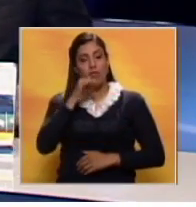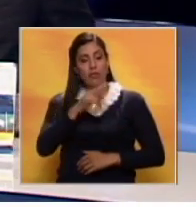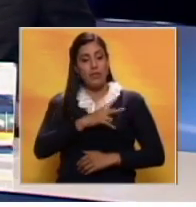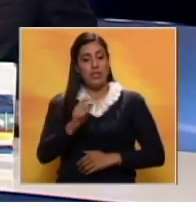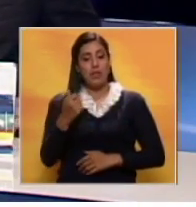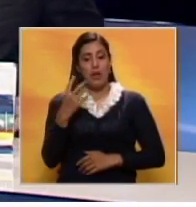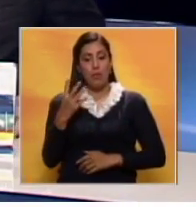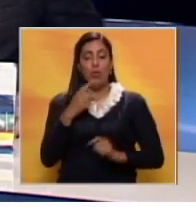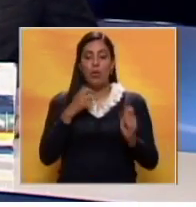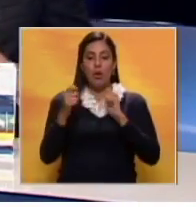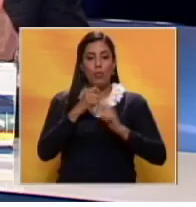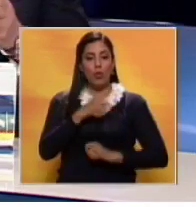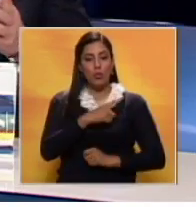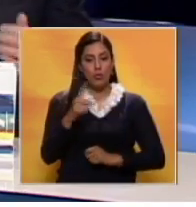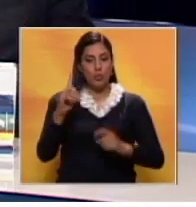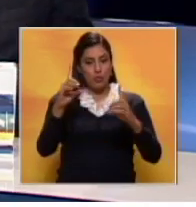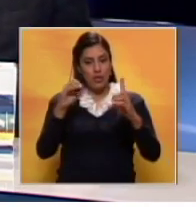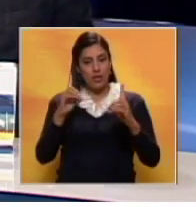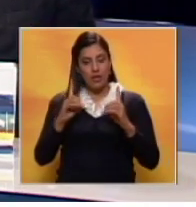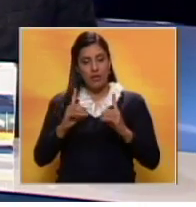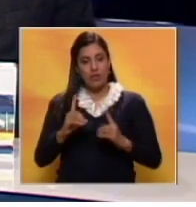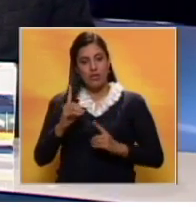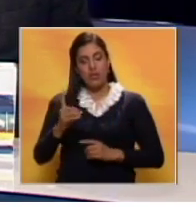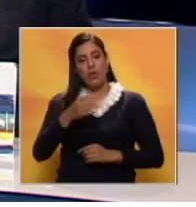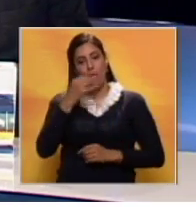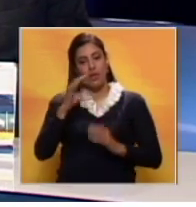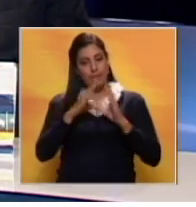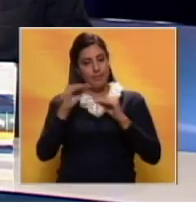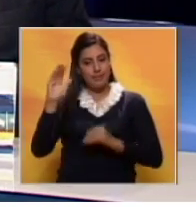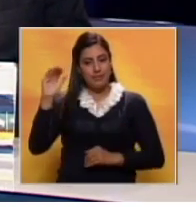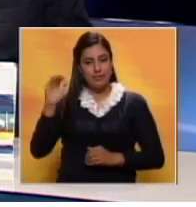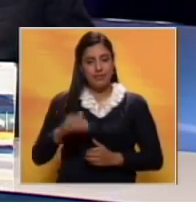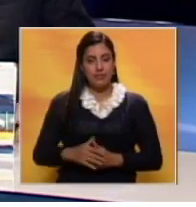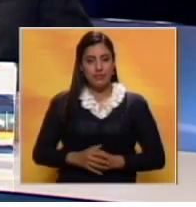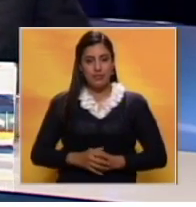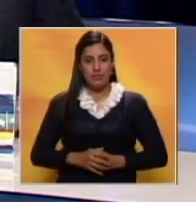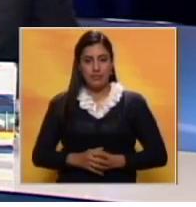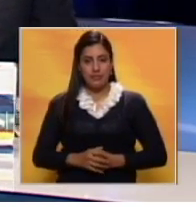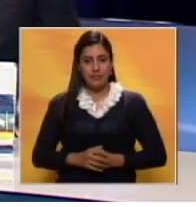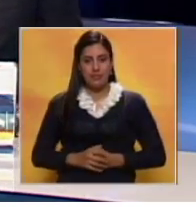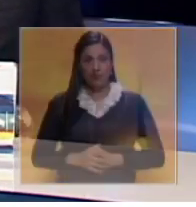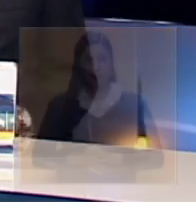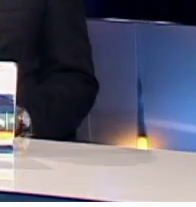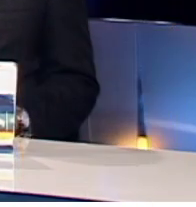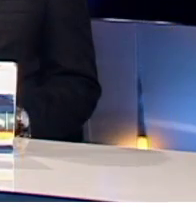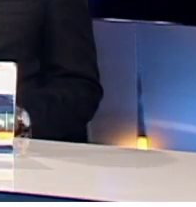Recuerden, Noticiero Venevisión, Canal 4 reporta y ustedes deciden. Buenas tardes para todos.